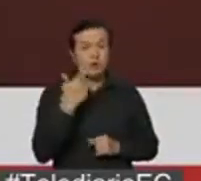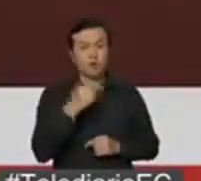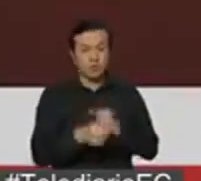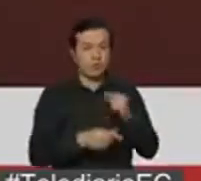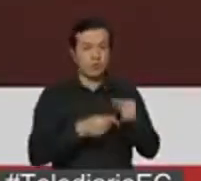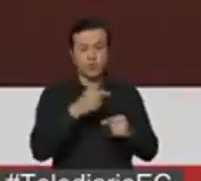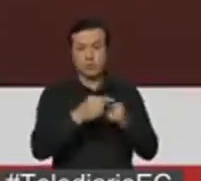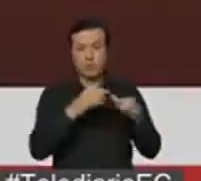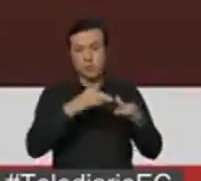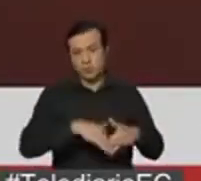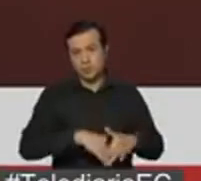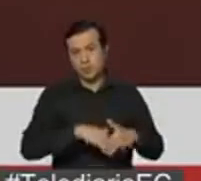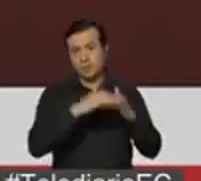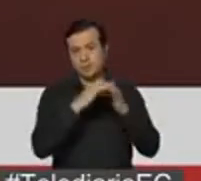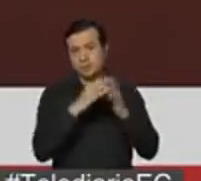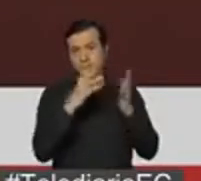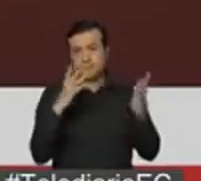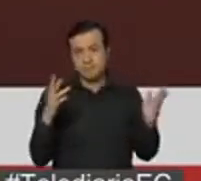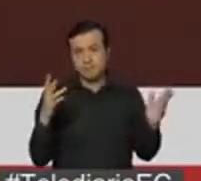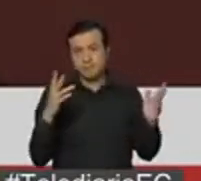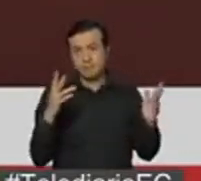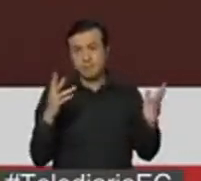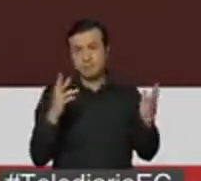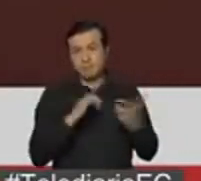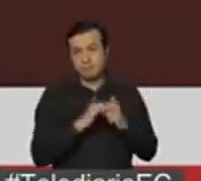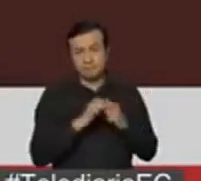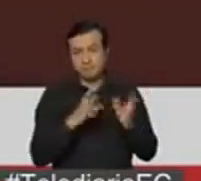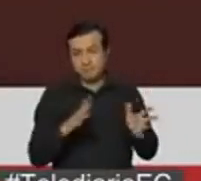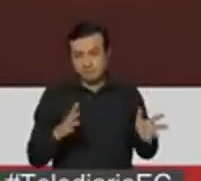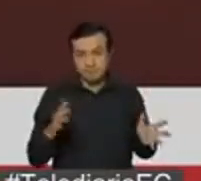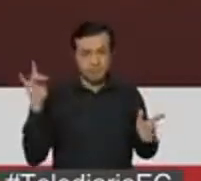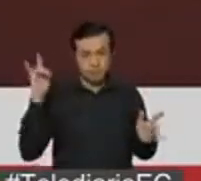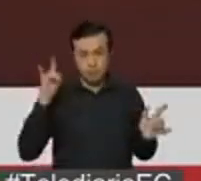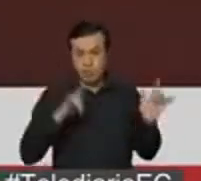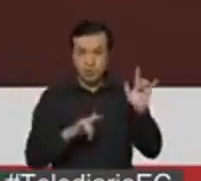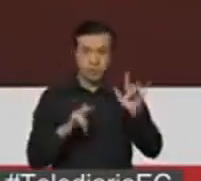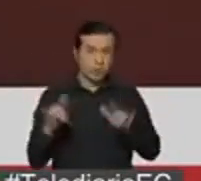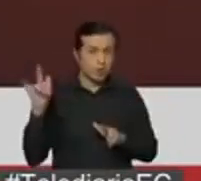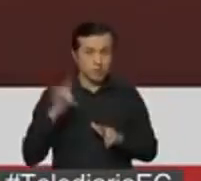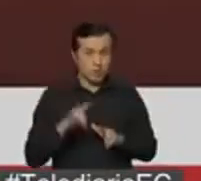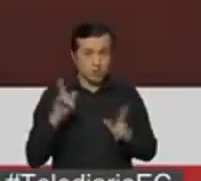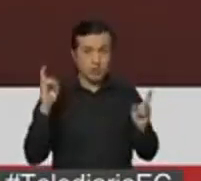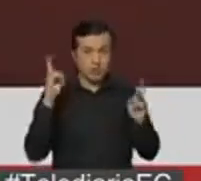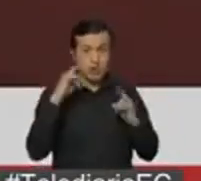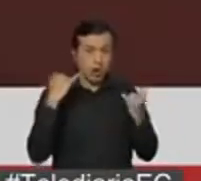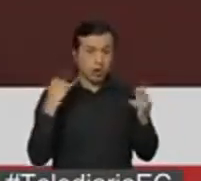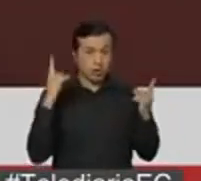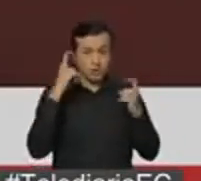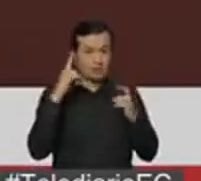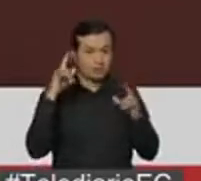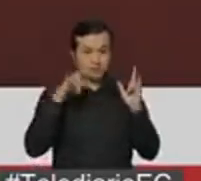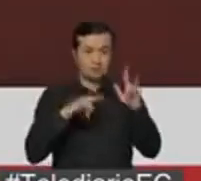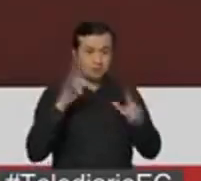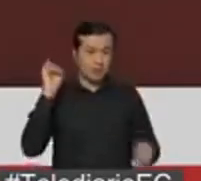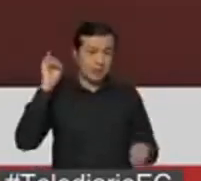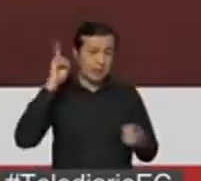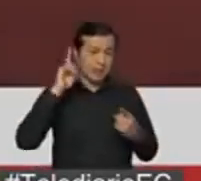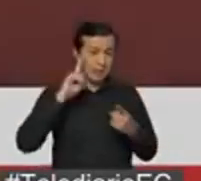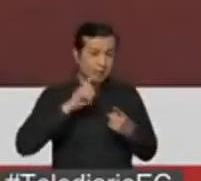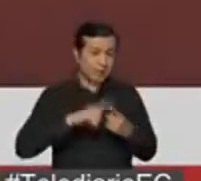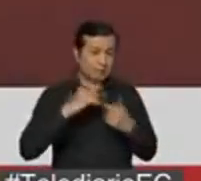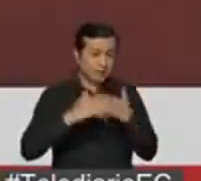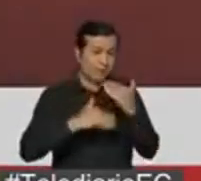reactivación y no se va a ver mayor diferencia porque los vuelos están limitadísimos en este momento hasta ir